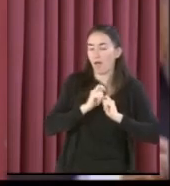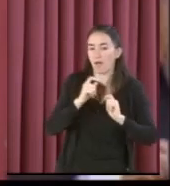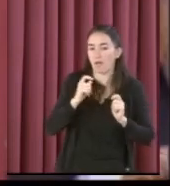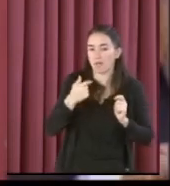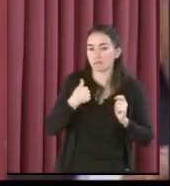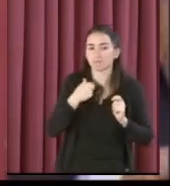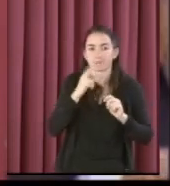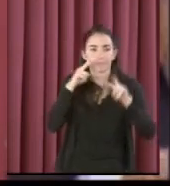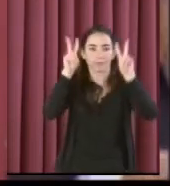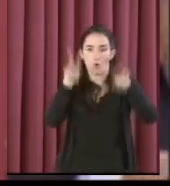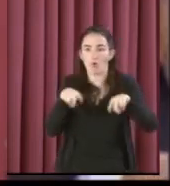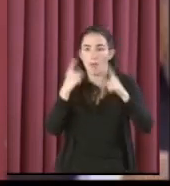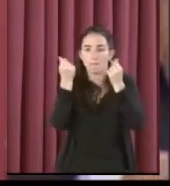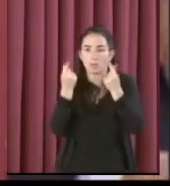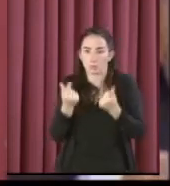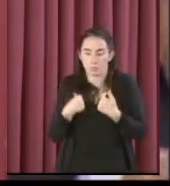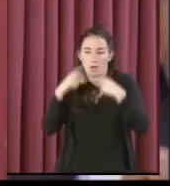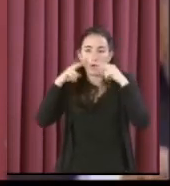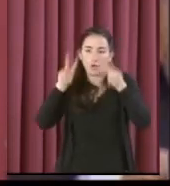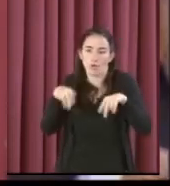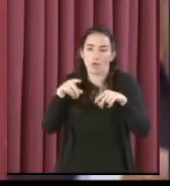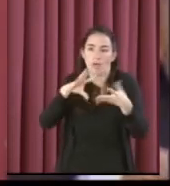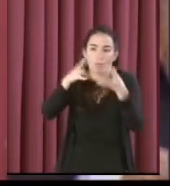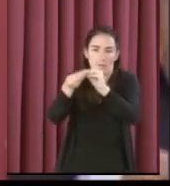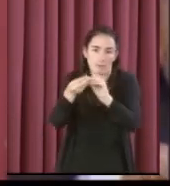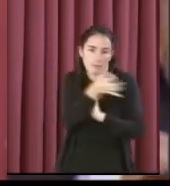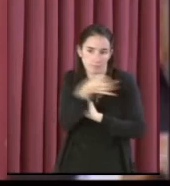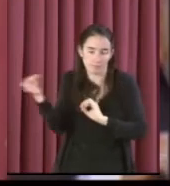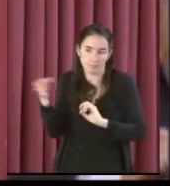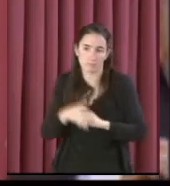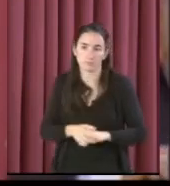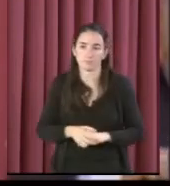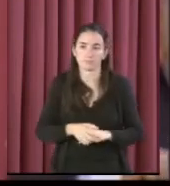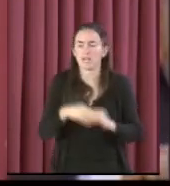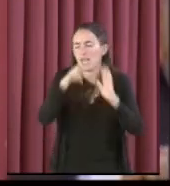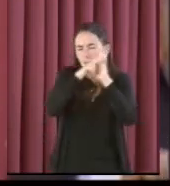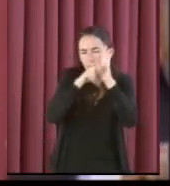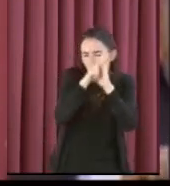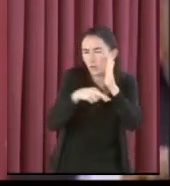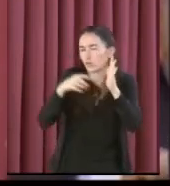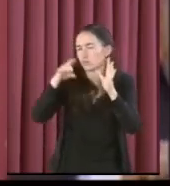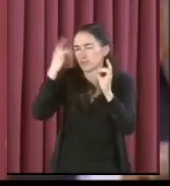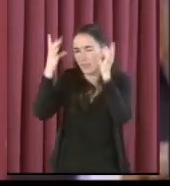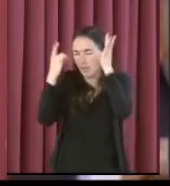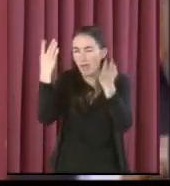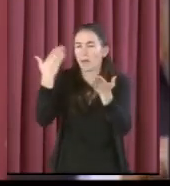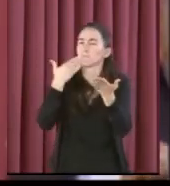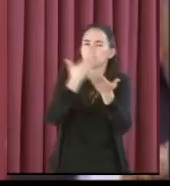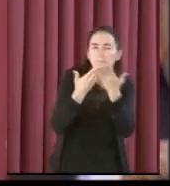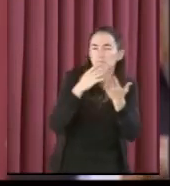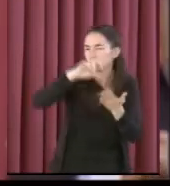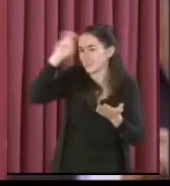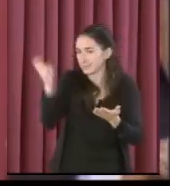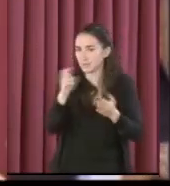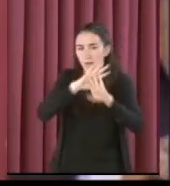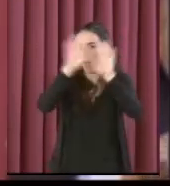son los presupuestos participativos. Todos estos reglamentos, iniciativas y programas persiguen un fin último: implicar al conjunto